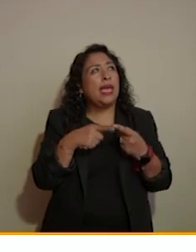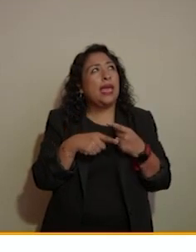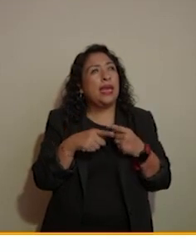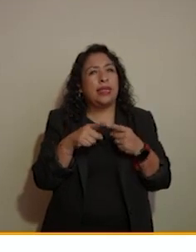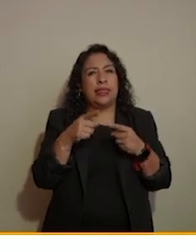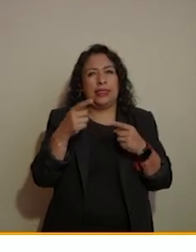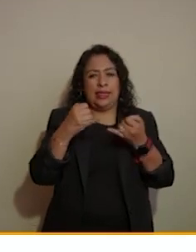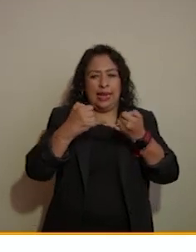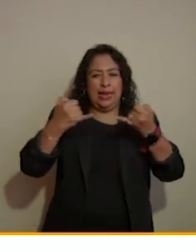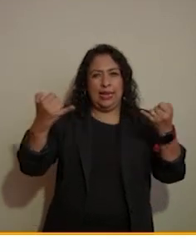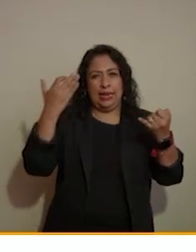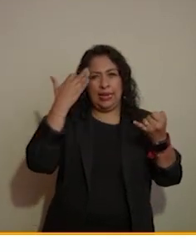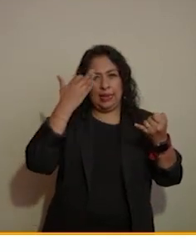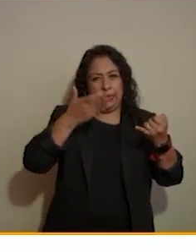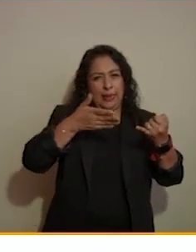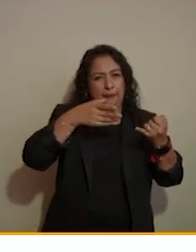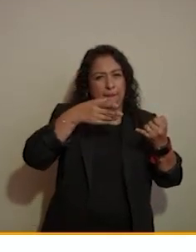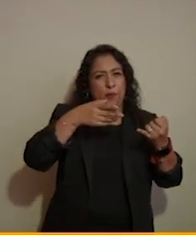proyectada,